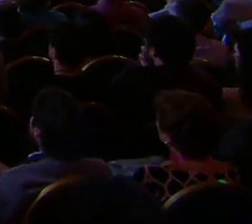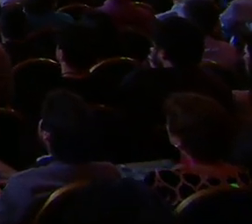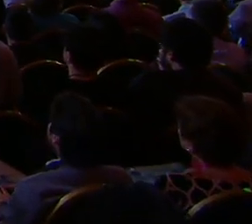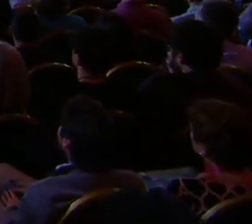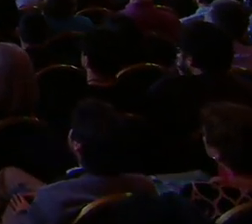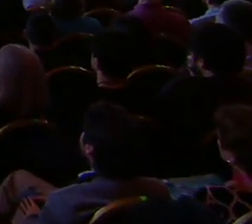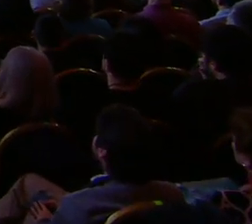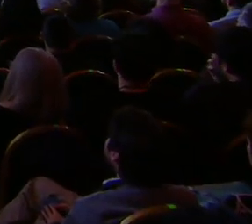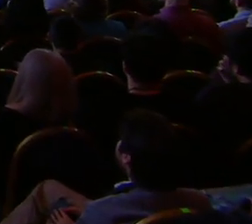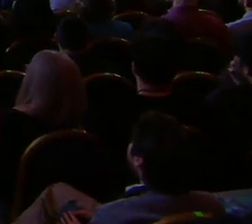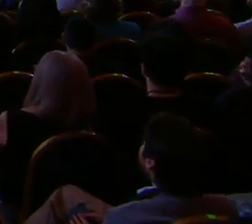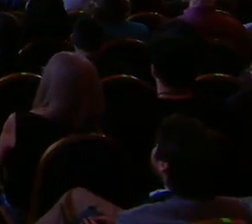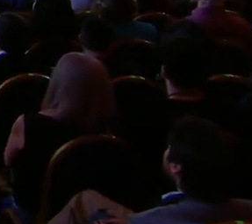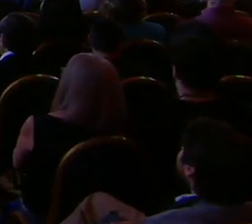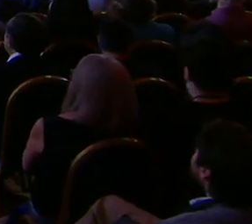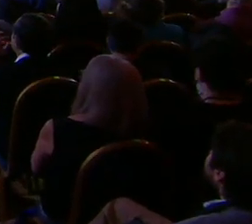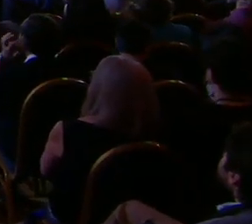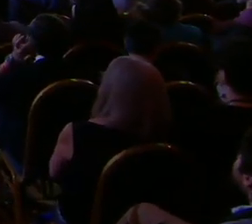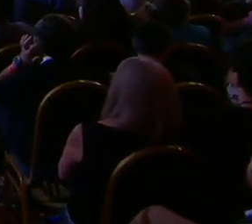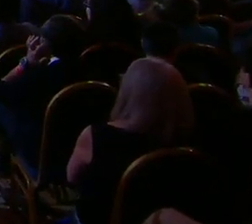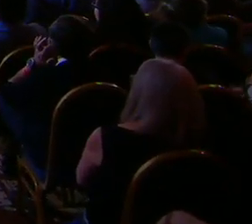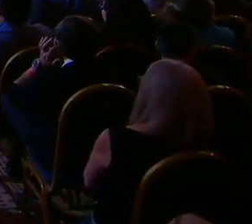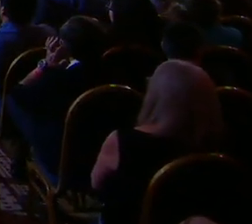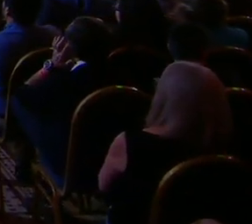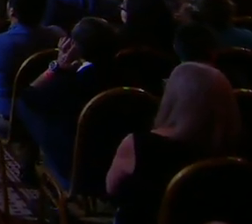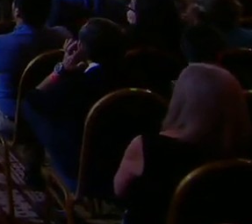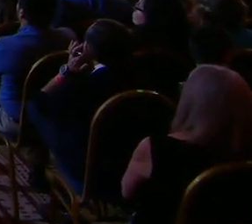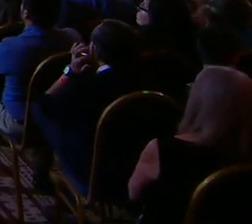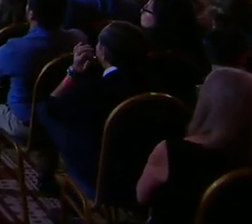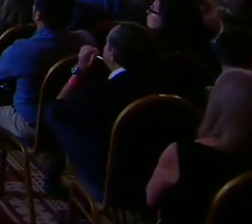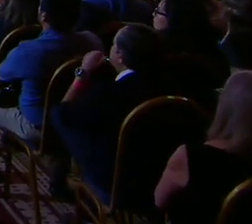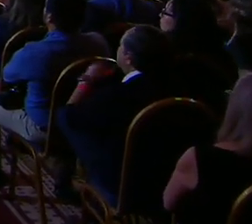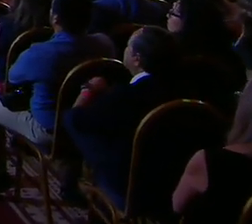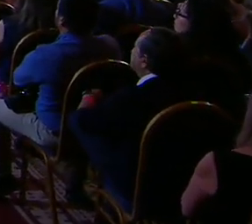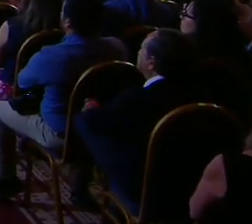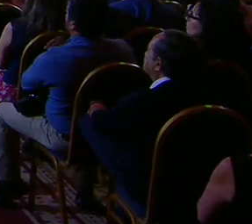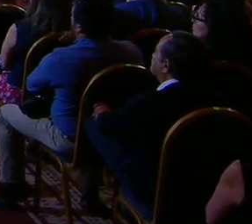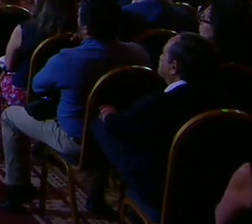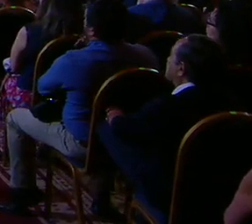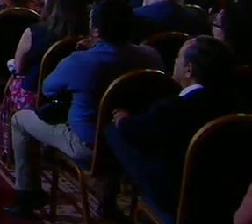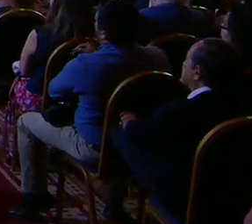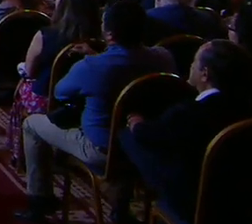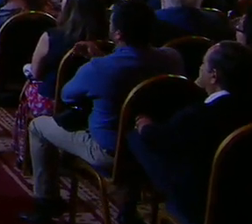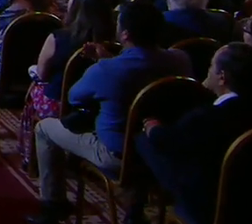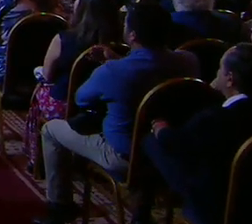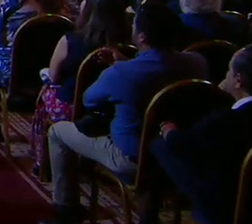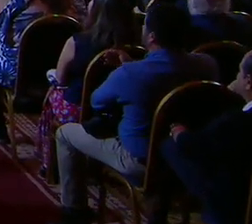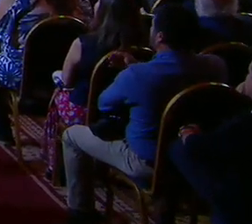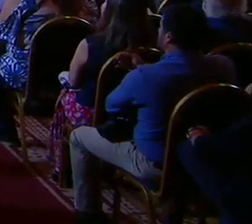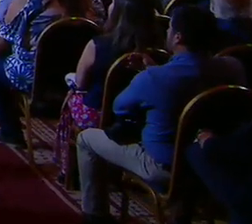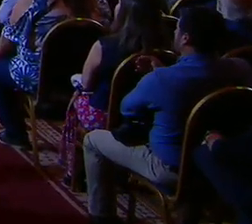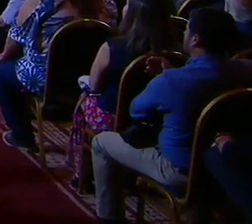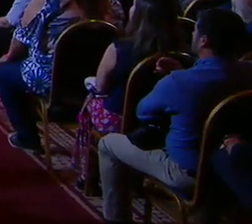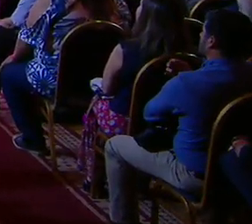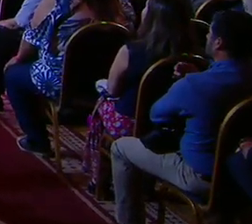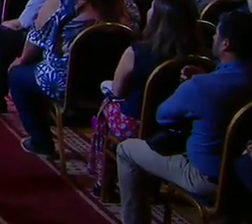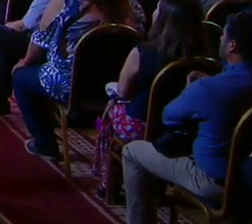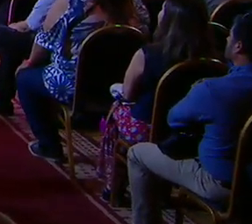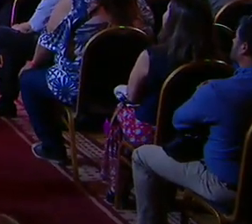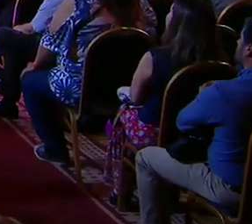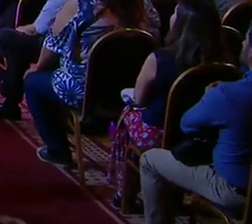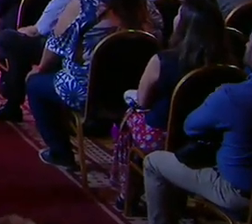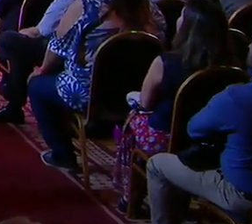todos nacidos a través de una cesárea. A través de selección artificial, eugenesia